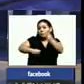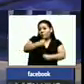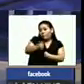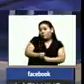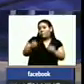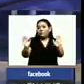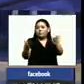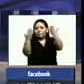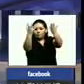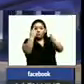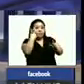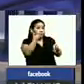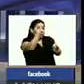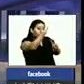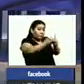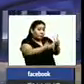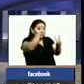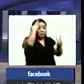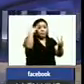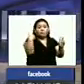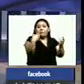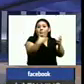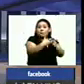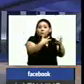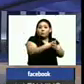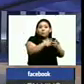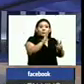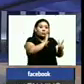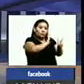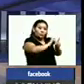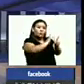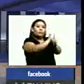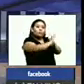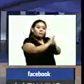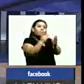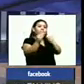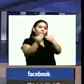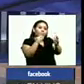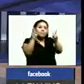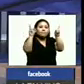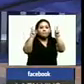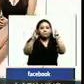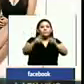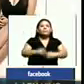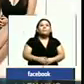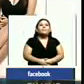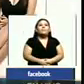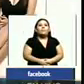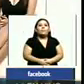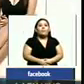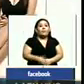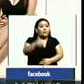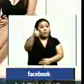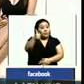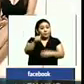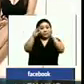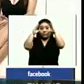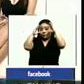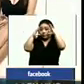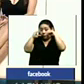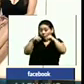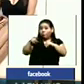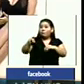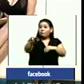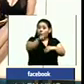entretenimiento. Y vamos a saludar a nuestras compañeras para sus respectivos avances. Buenas noches. Muy buenas noches, Roxana,